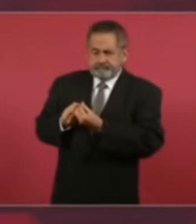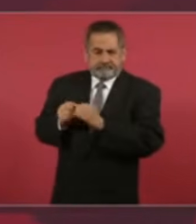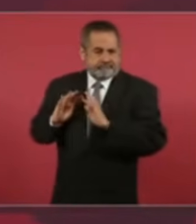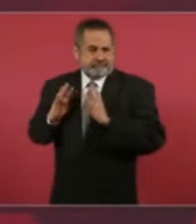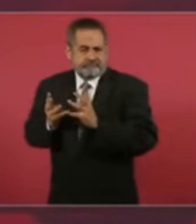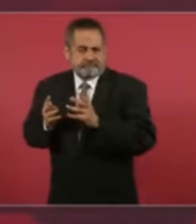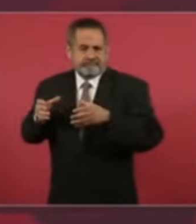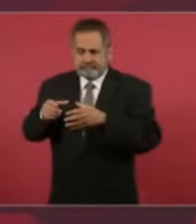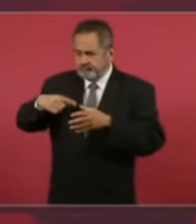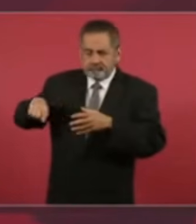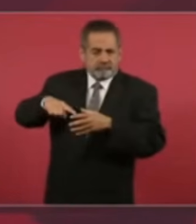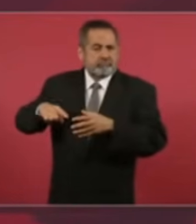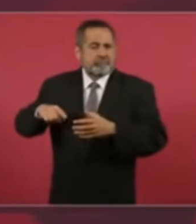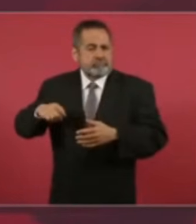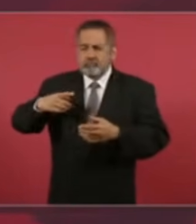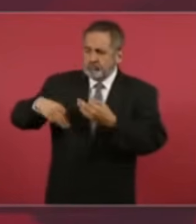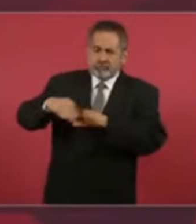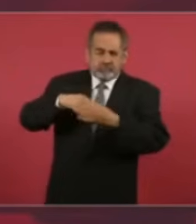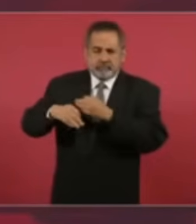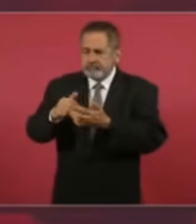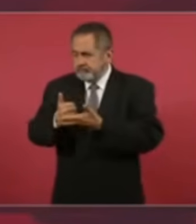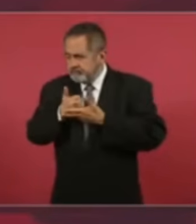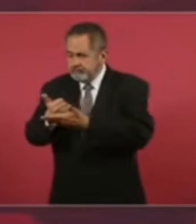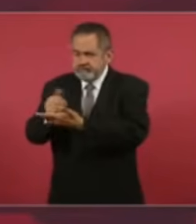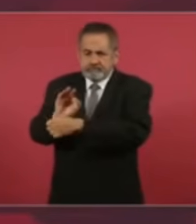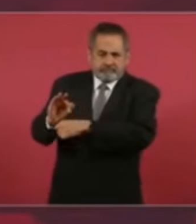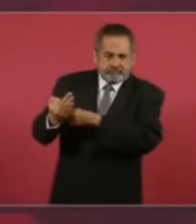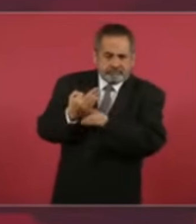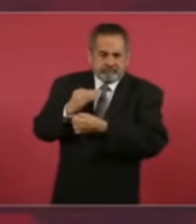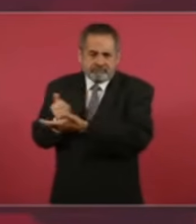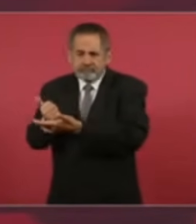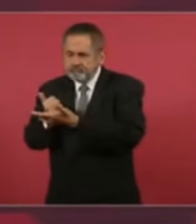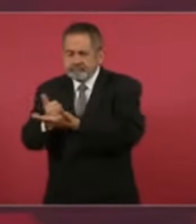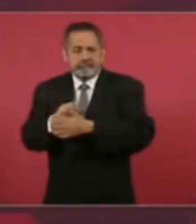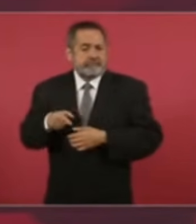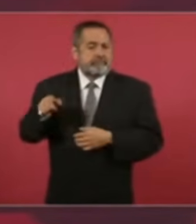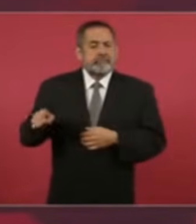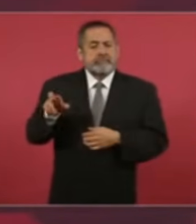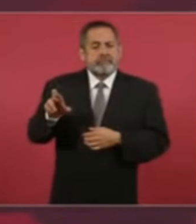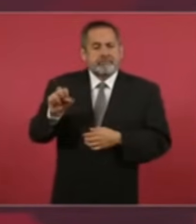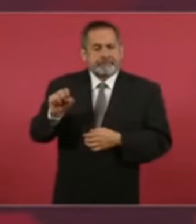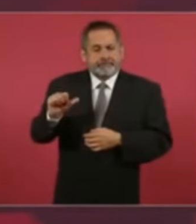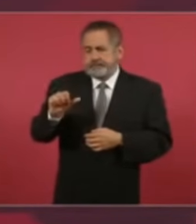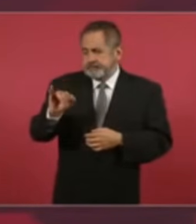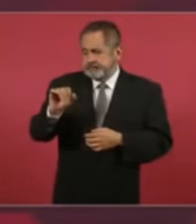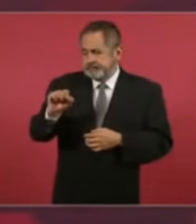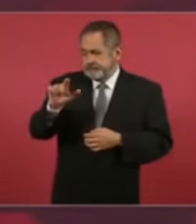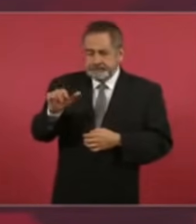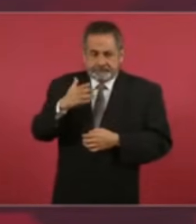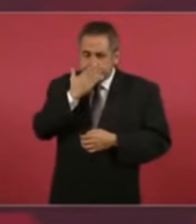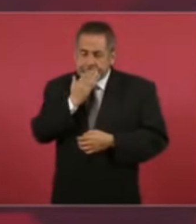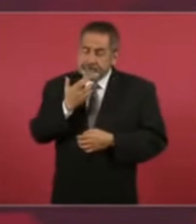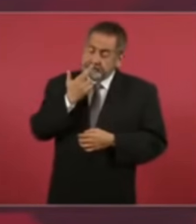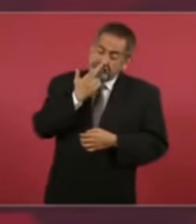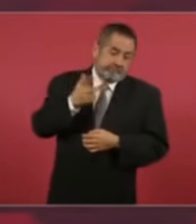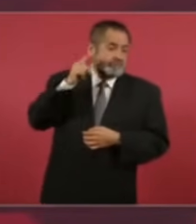y todos nos ayudamos. Rosa Isela es de lo